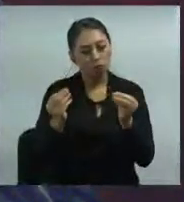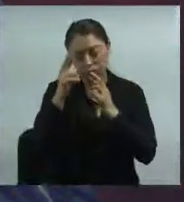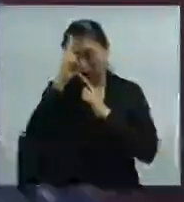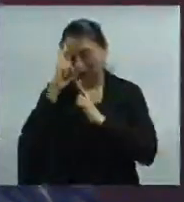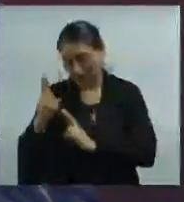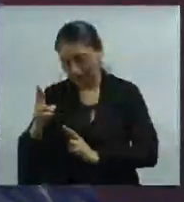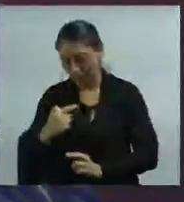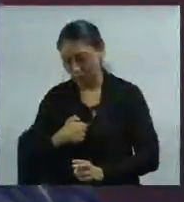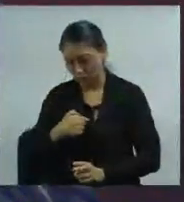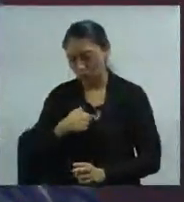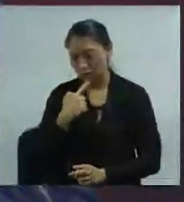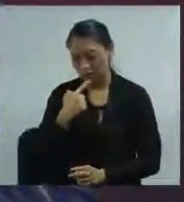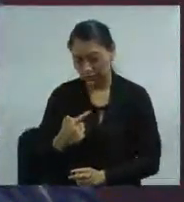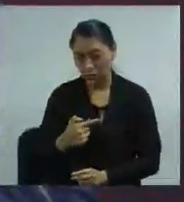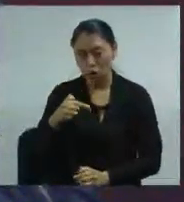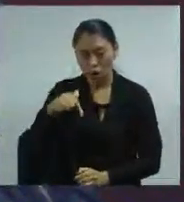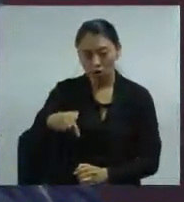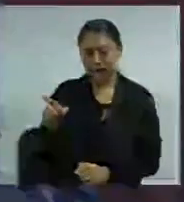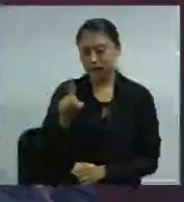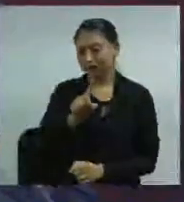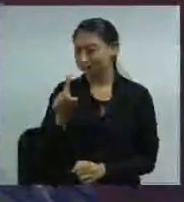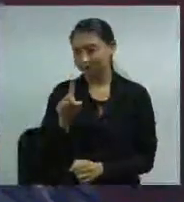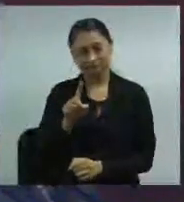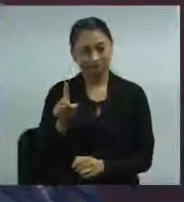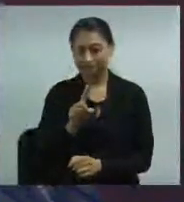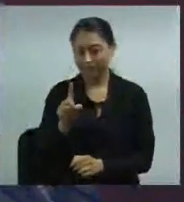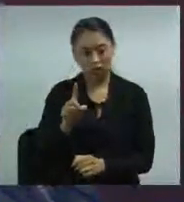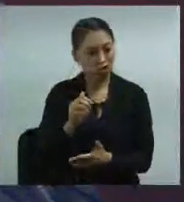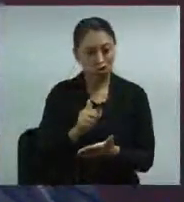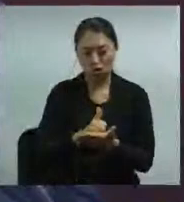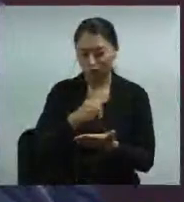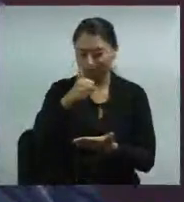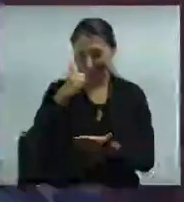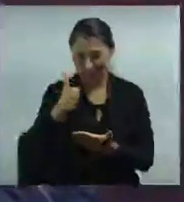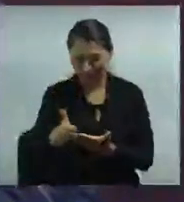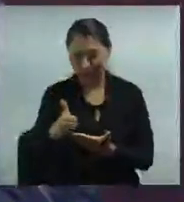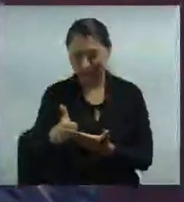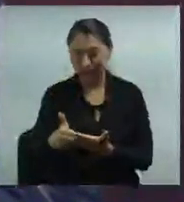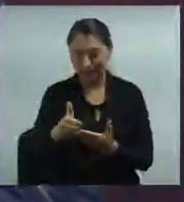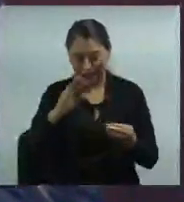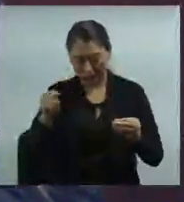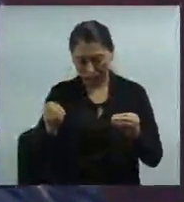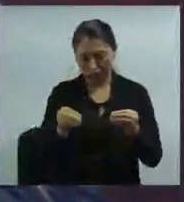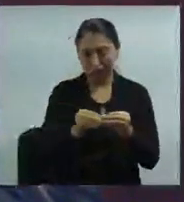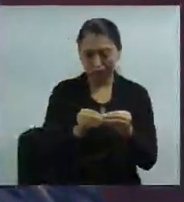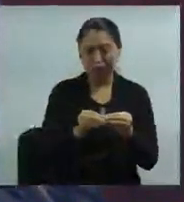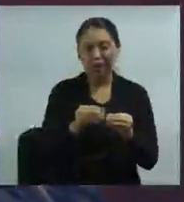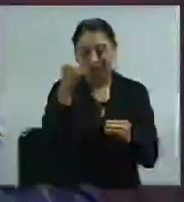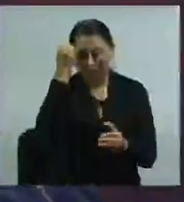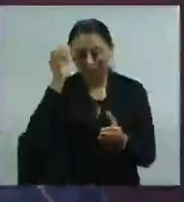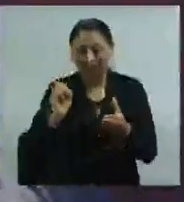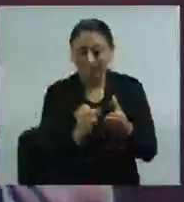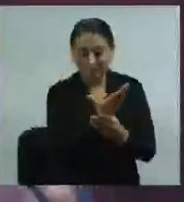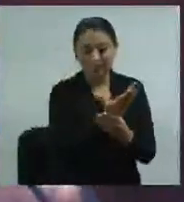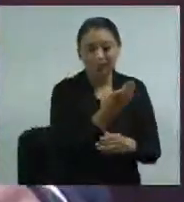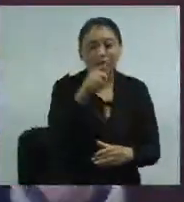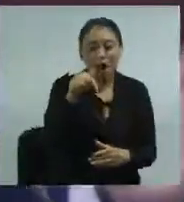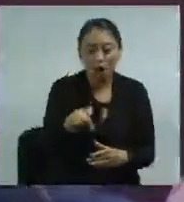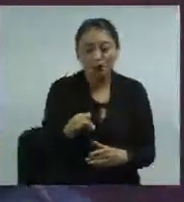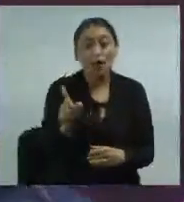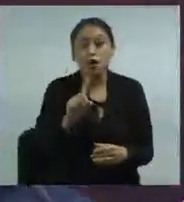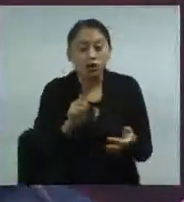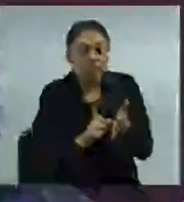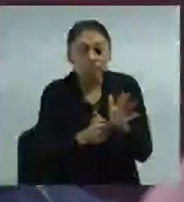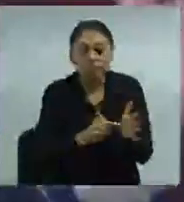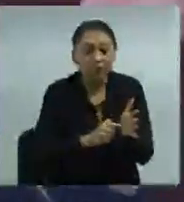digo, yo creo que no es apropiado agendar una iniciativa de esta naturaleza en este momento. No quiere decir que la